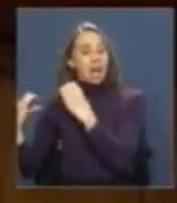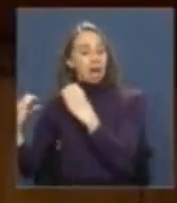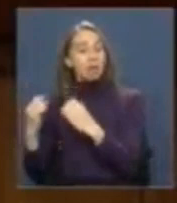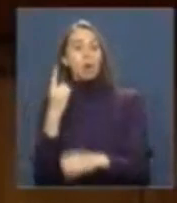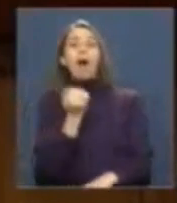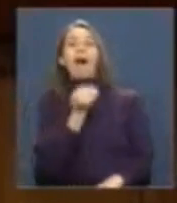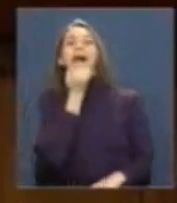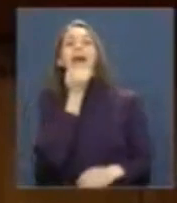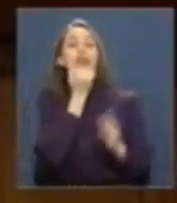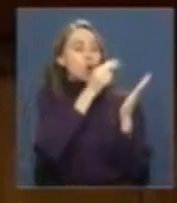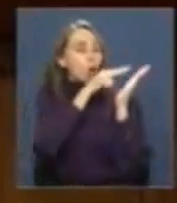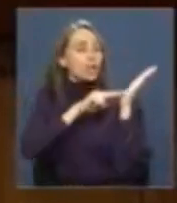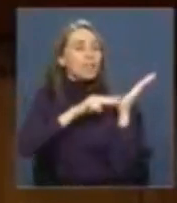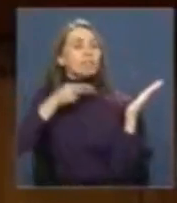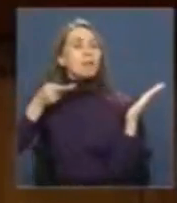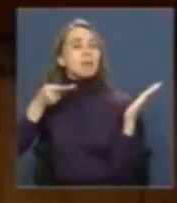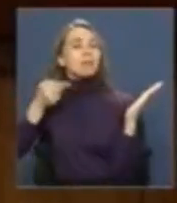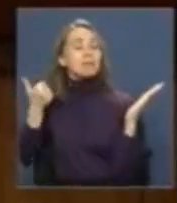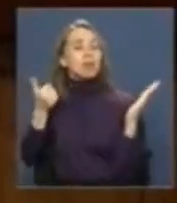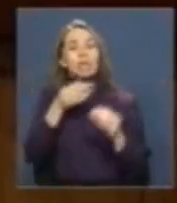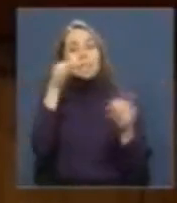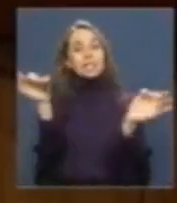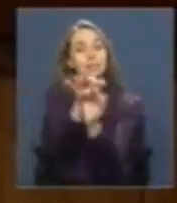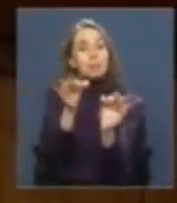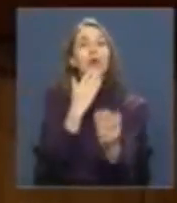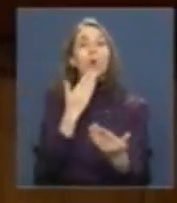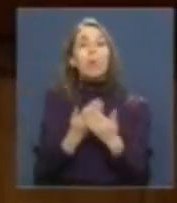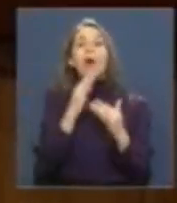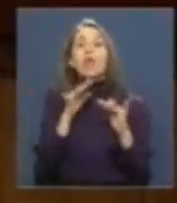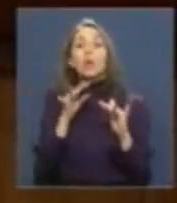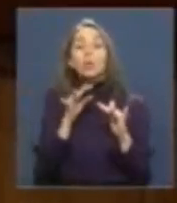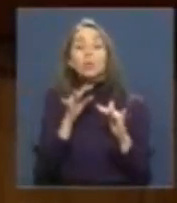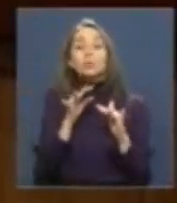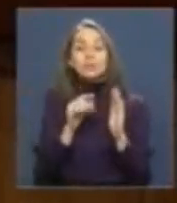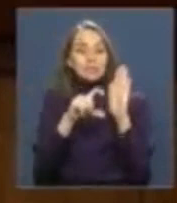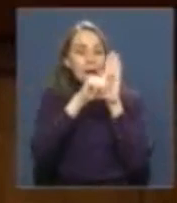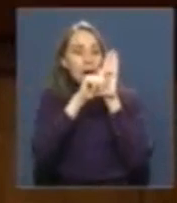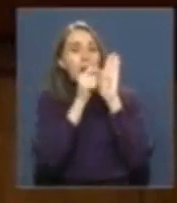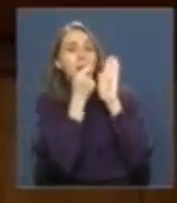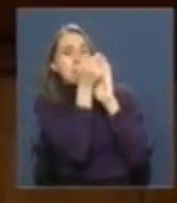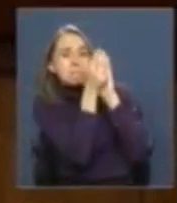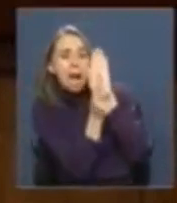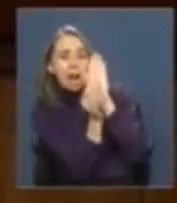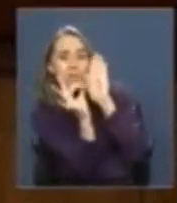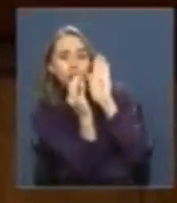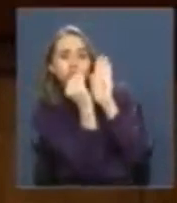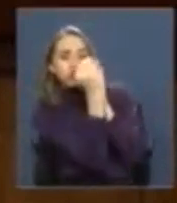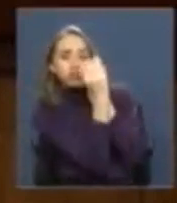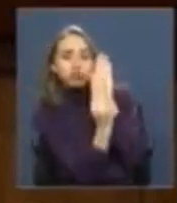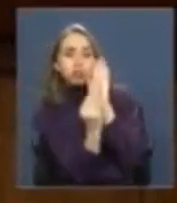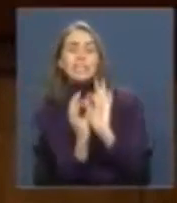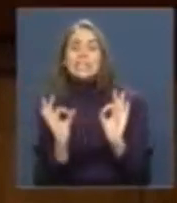interpretación explicó que cuando se usa un texto expreso especial es